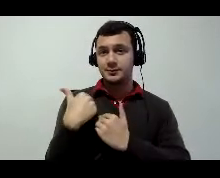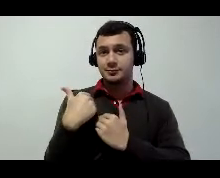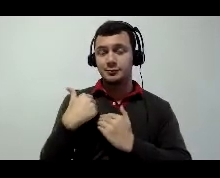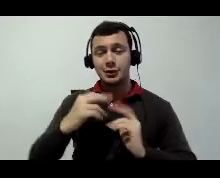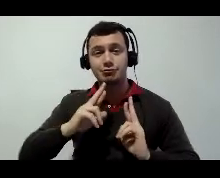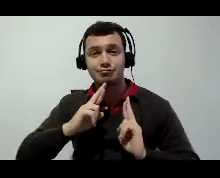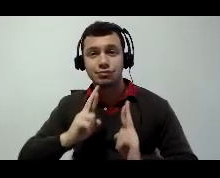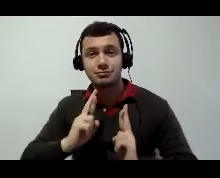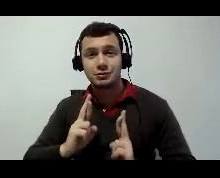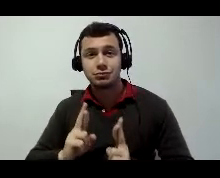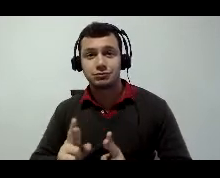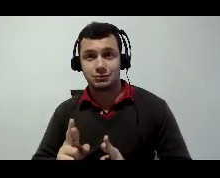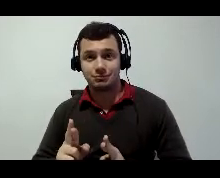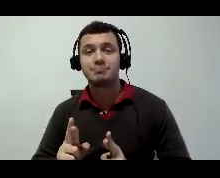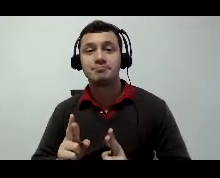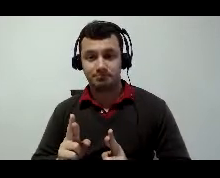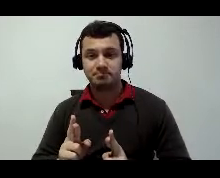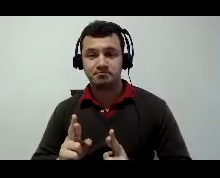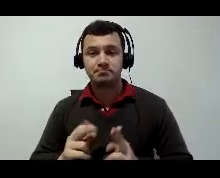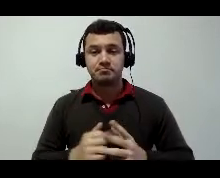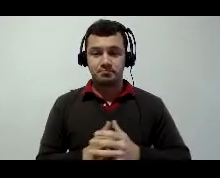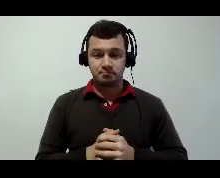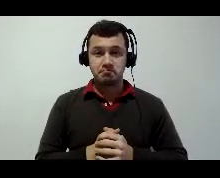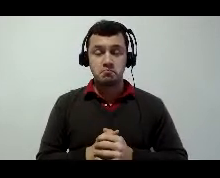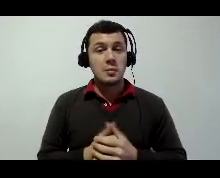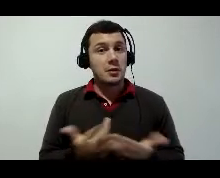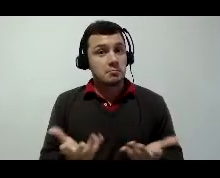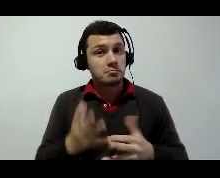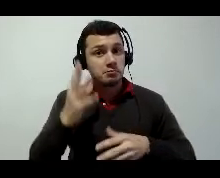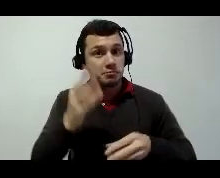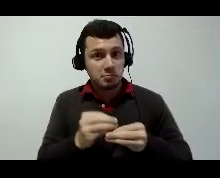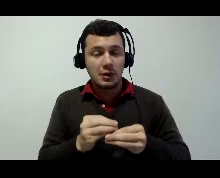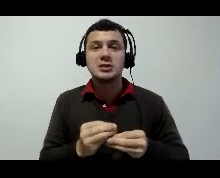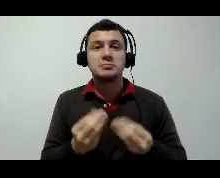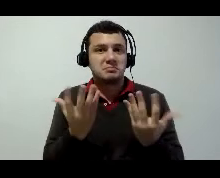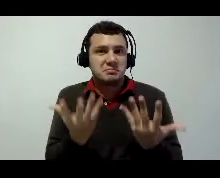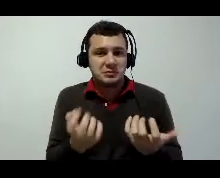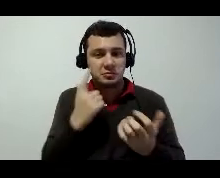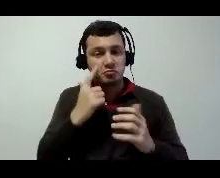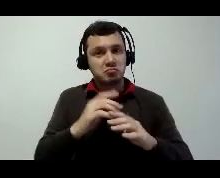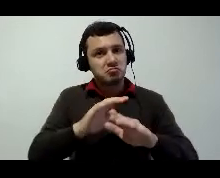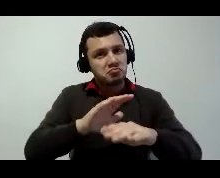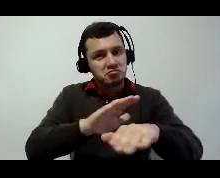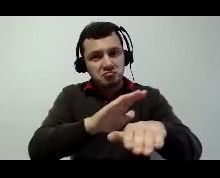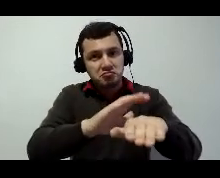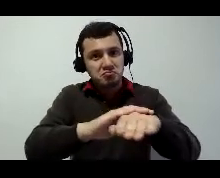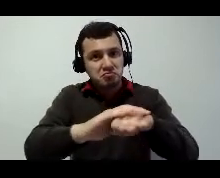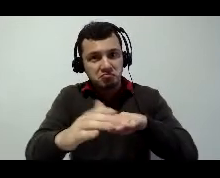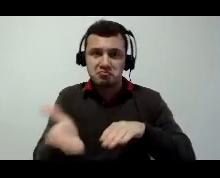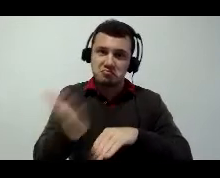a ellas. De igual manera, queremos invitarlos a consultar nuestro micrositio que se encuentra ubicado en